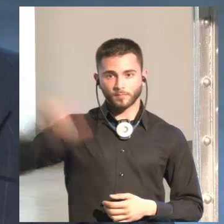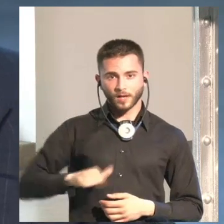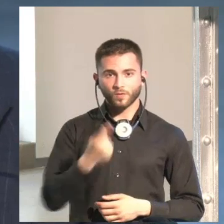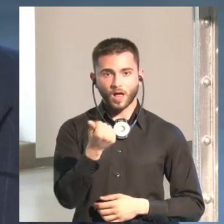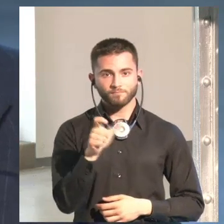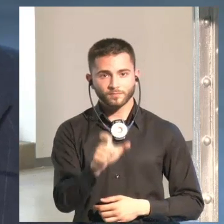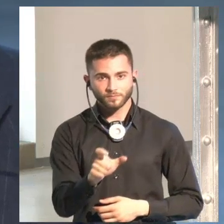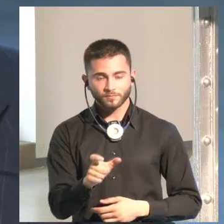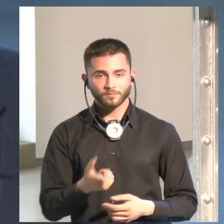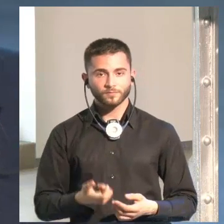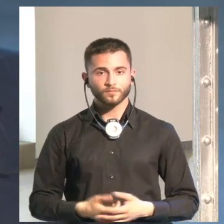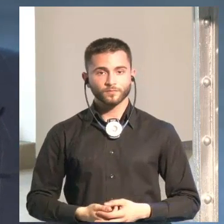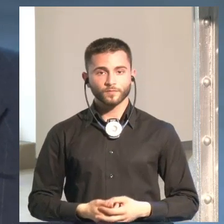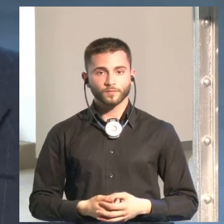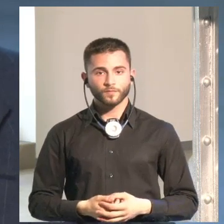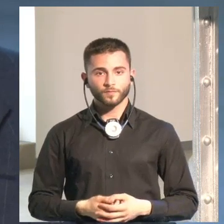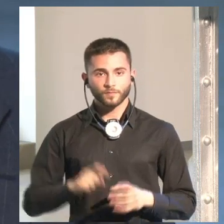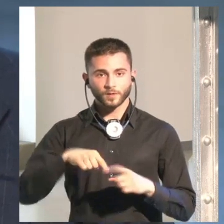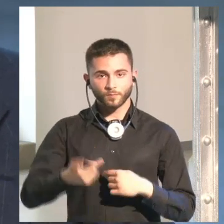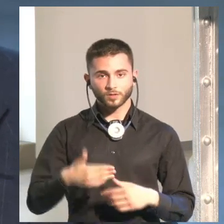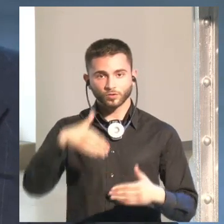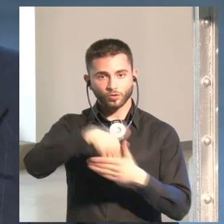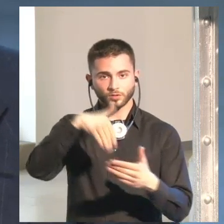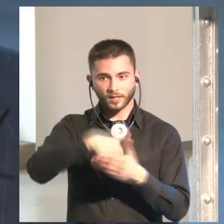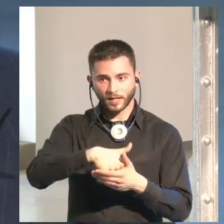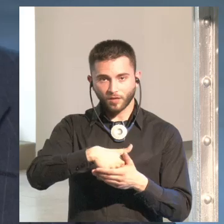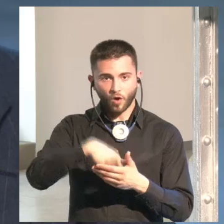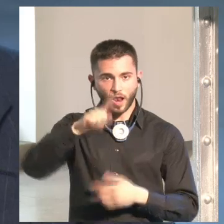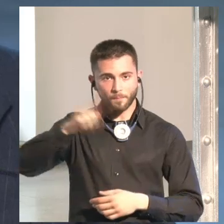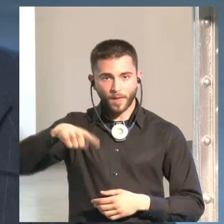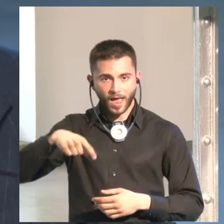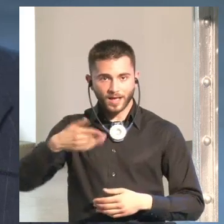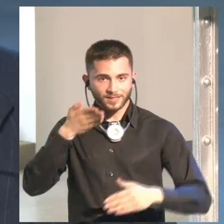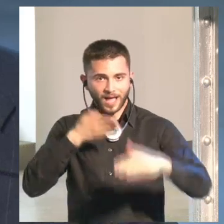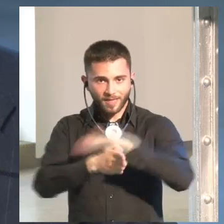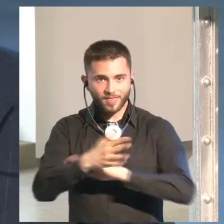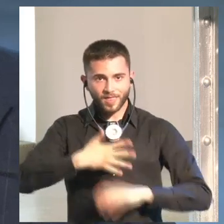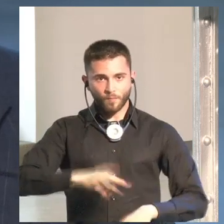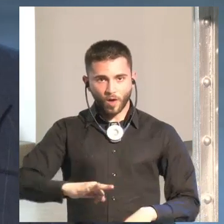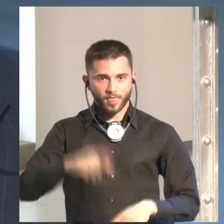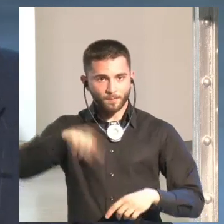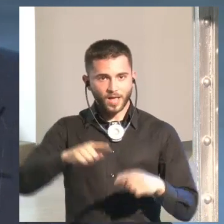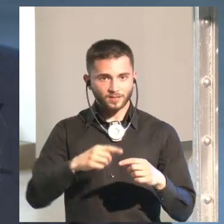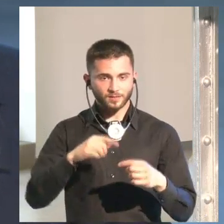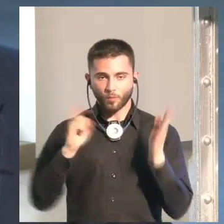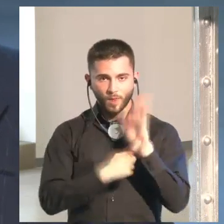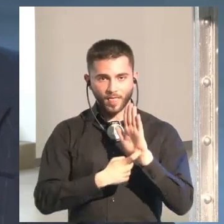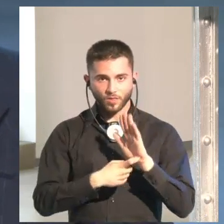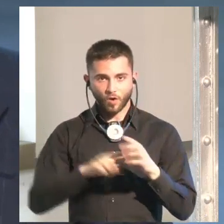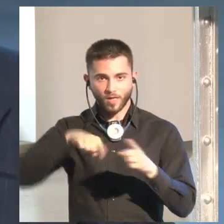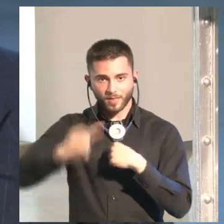ejemplo, y darte acceso a contenido por ese precio a todo el mes. Y sin embargo los incumbentes tienen que responder y